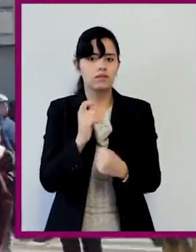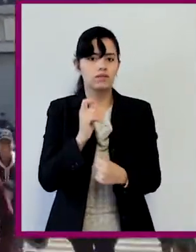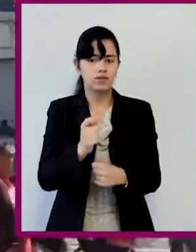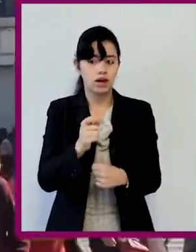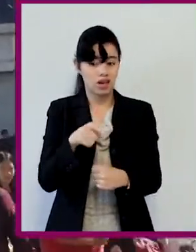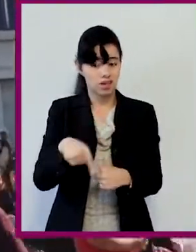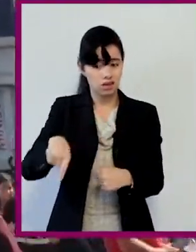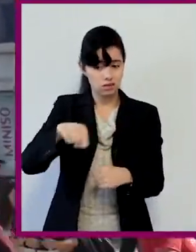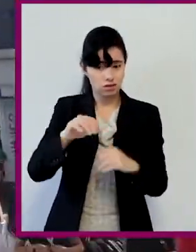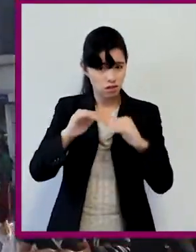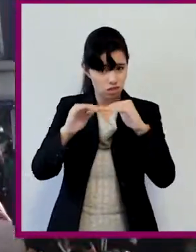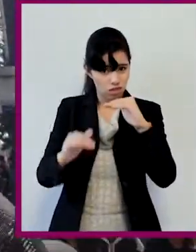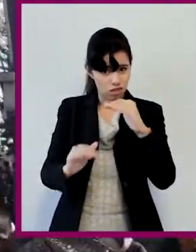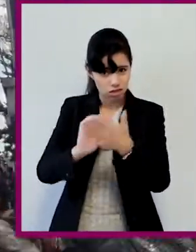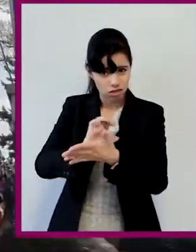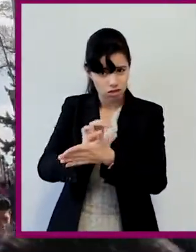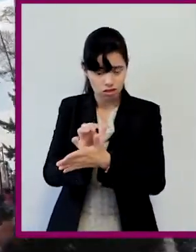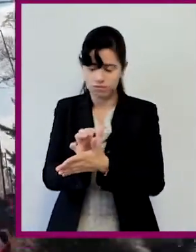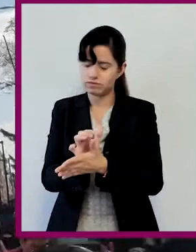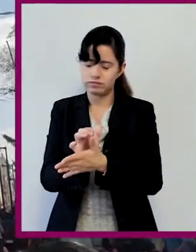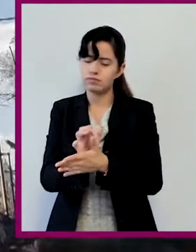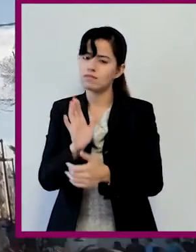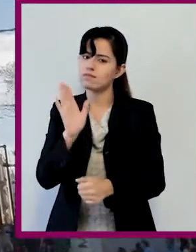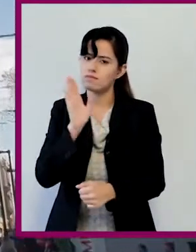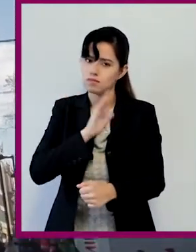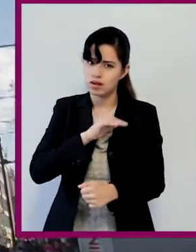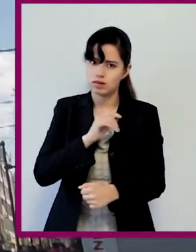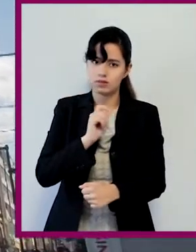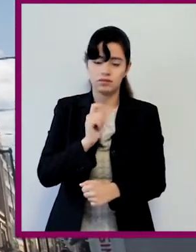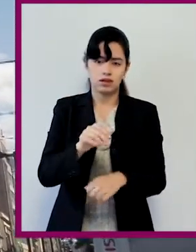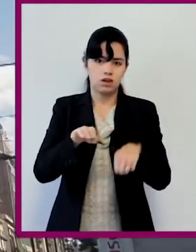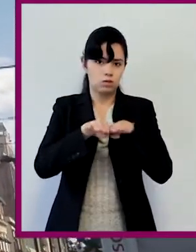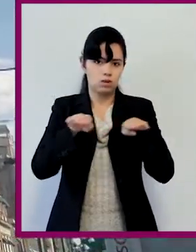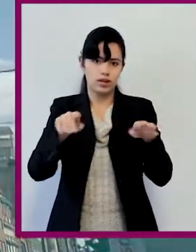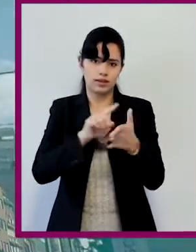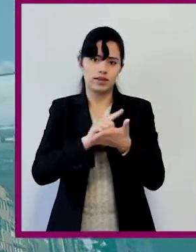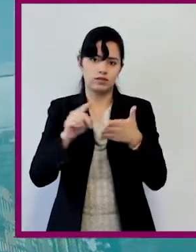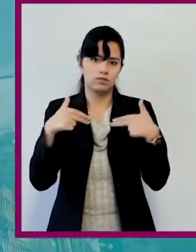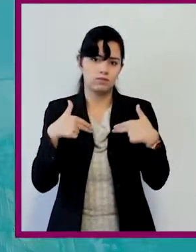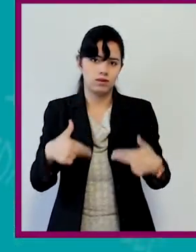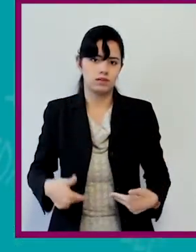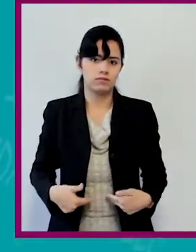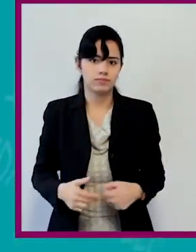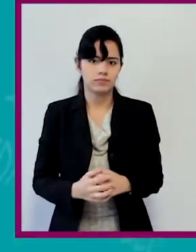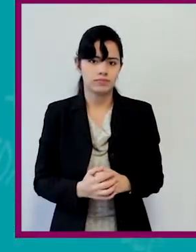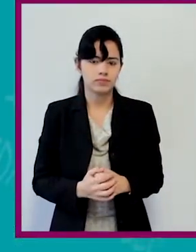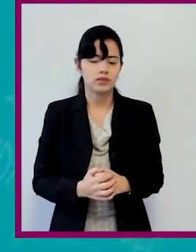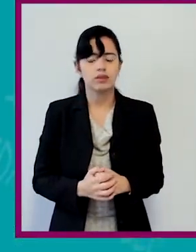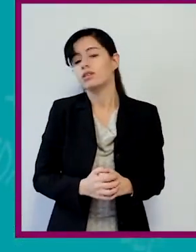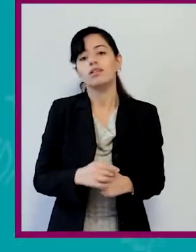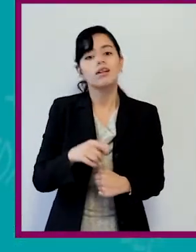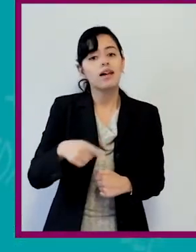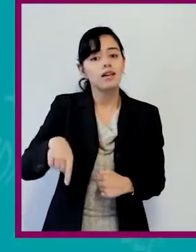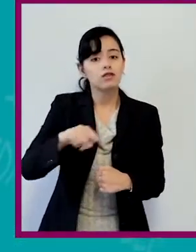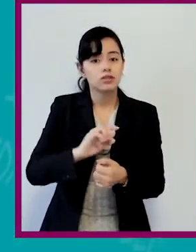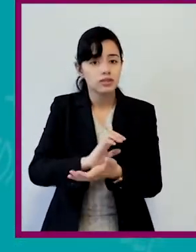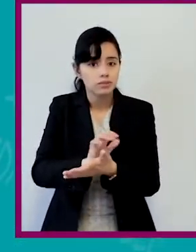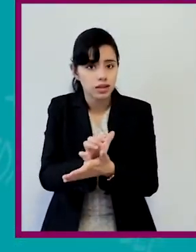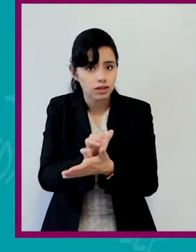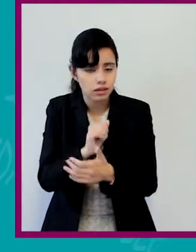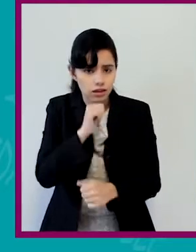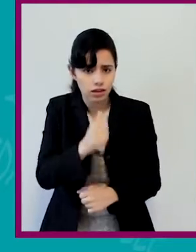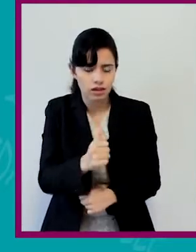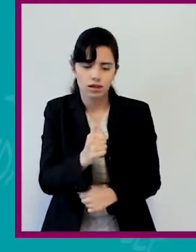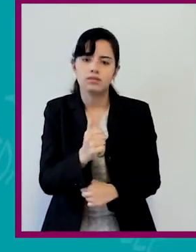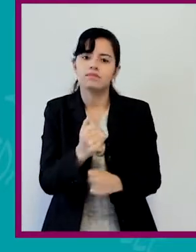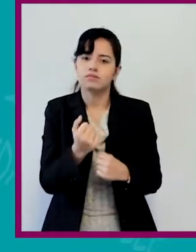ser iguales es un derecho humano y el no ser discriminado es también otro derecho humano